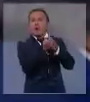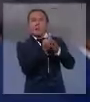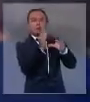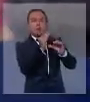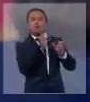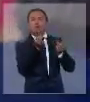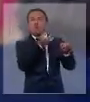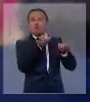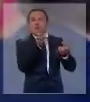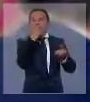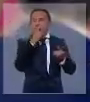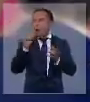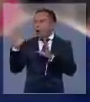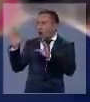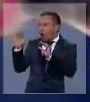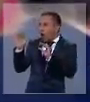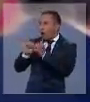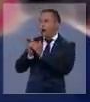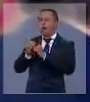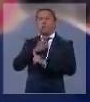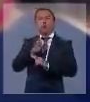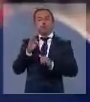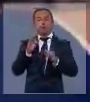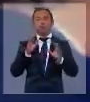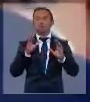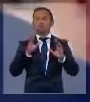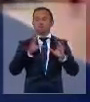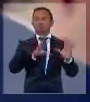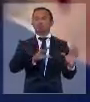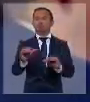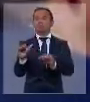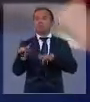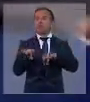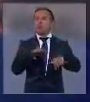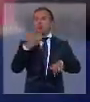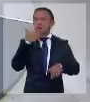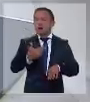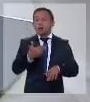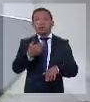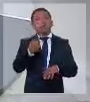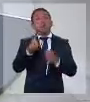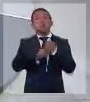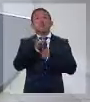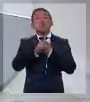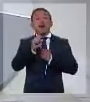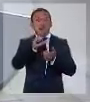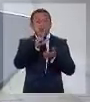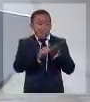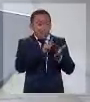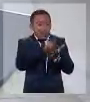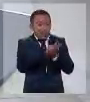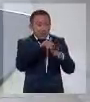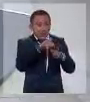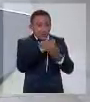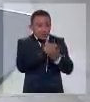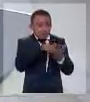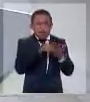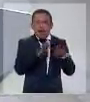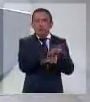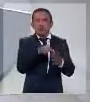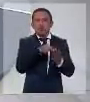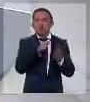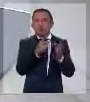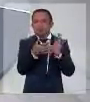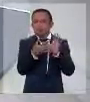que decirlo con toda claridad, es que la reforma se ha implementado muy mal. Yo estoy en contra de ambos extremos. Cancelar